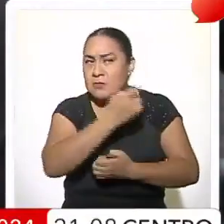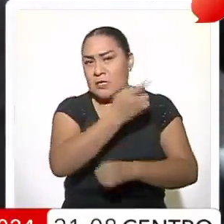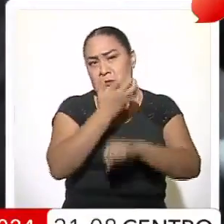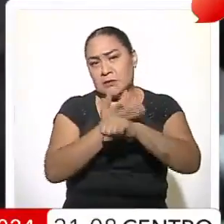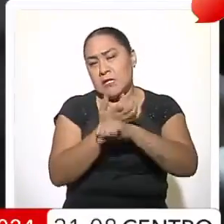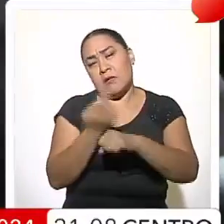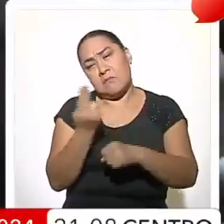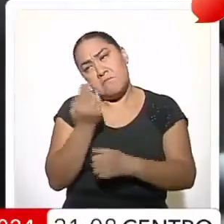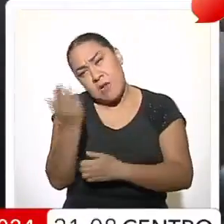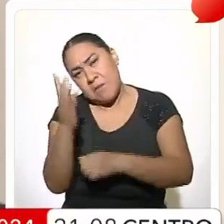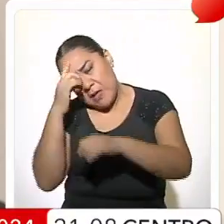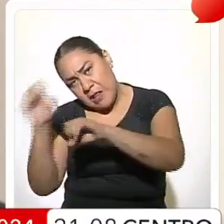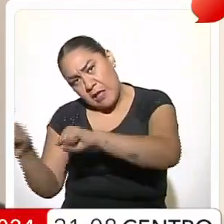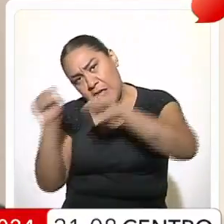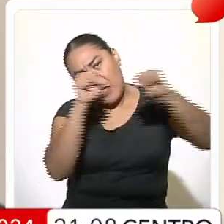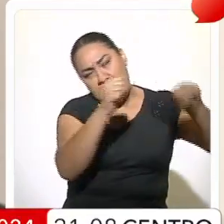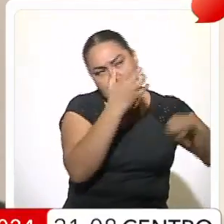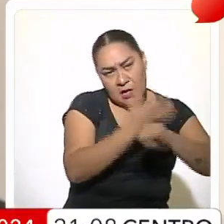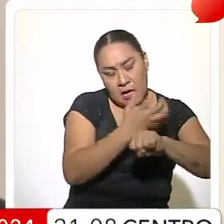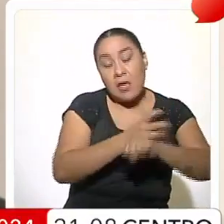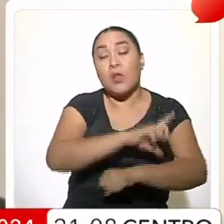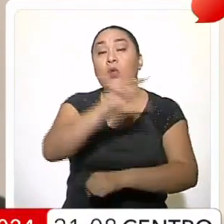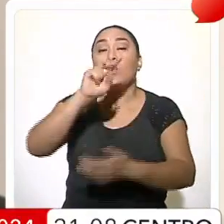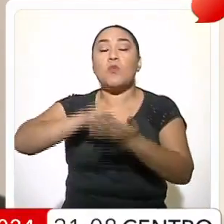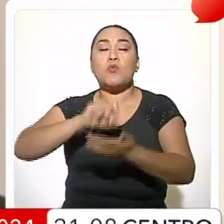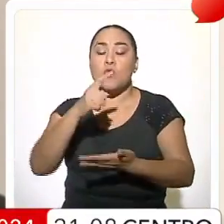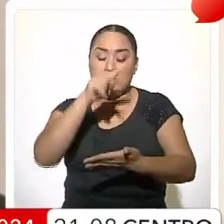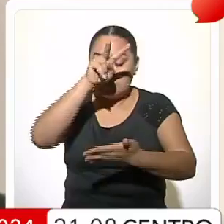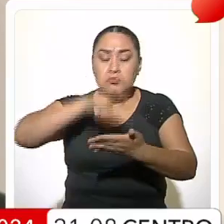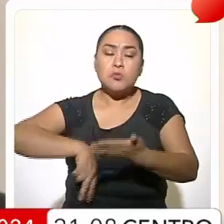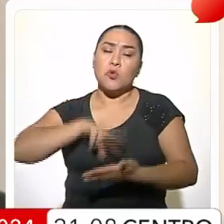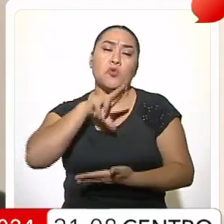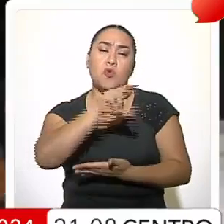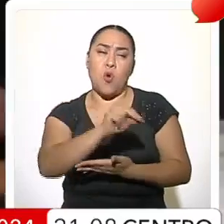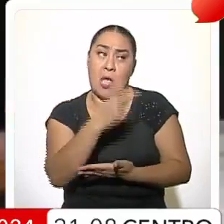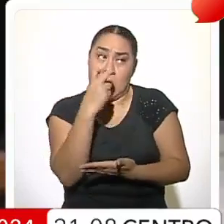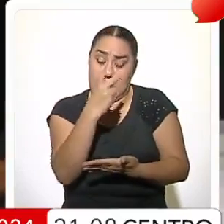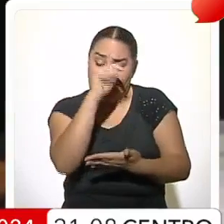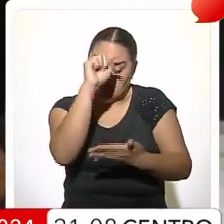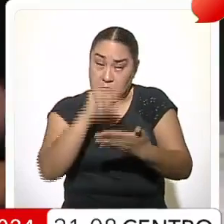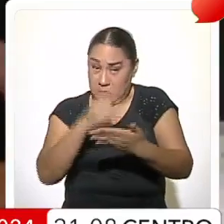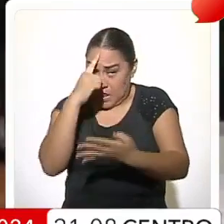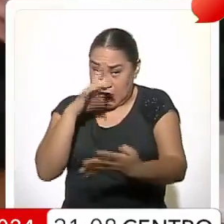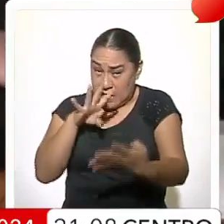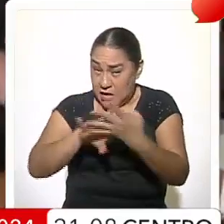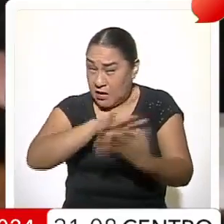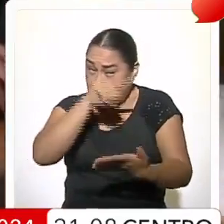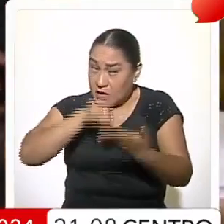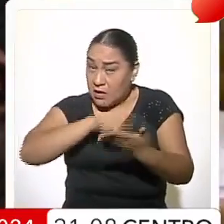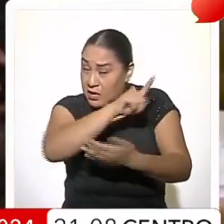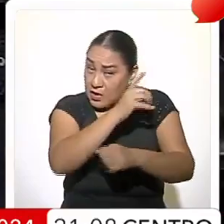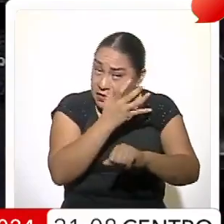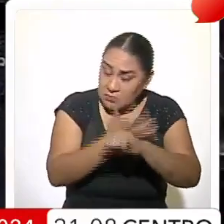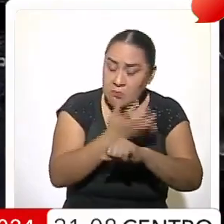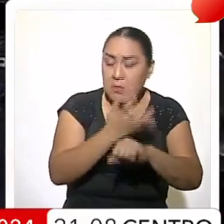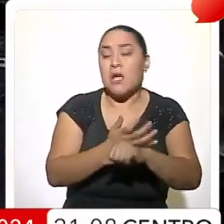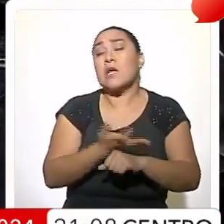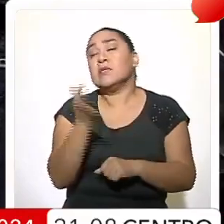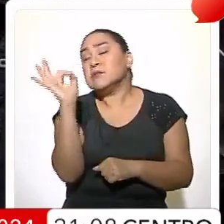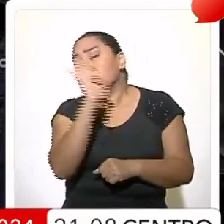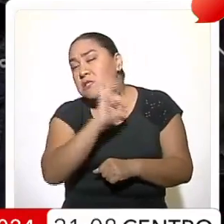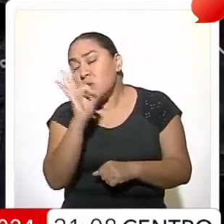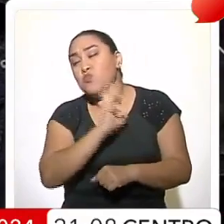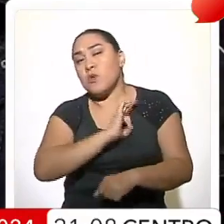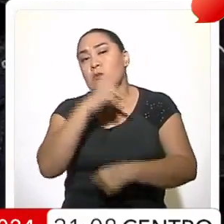extradición estadounidense y en 2021 fue rechazada al considerar que las condiciones de encarcelamiento en Estados Unidos podrían